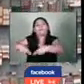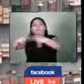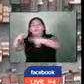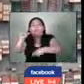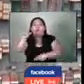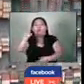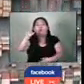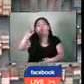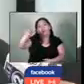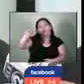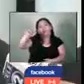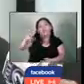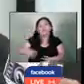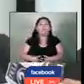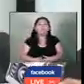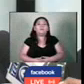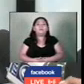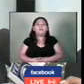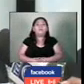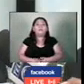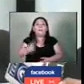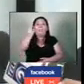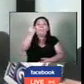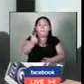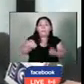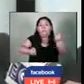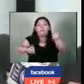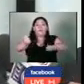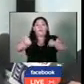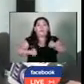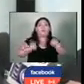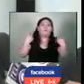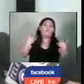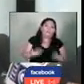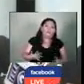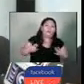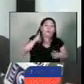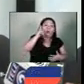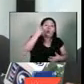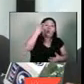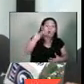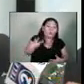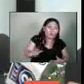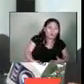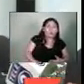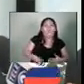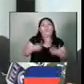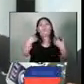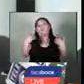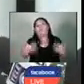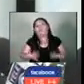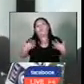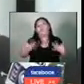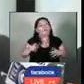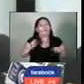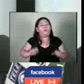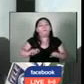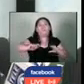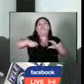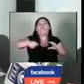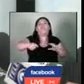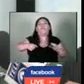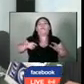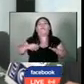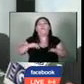mercancías por las fronteras. El chofer permanece un día, 24 horas moviendo su cabezal, no puede apagar el motor porque